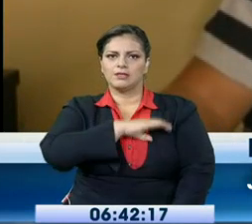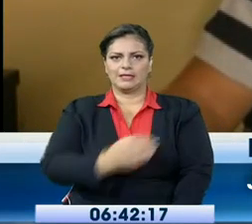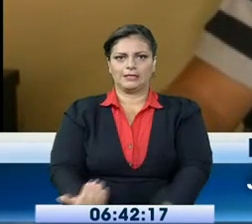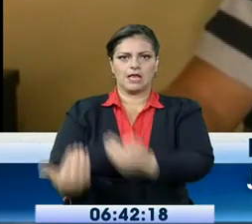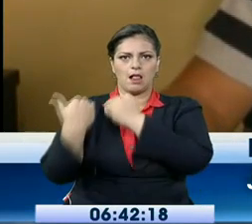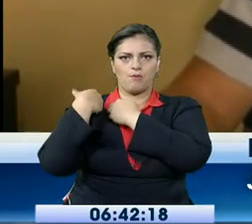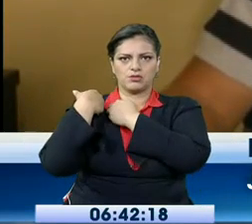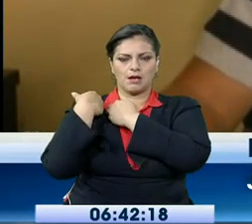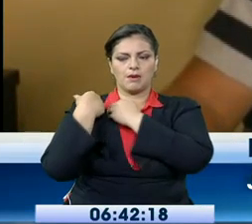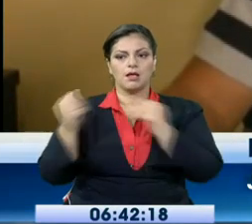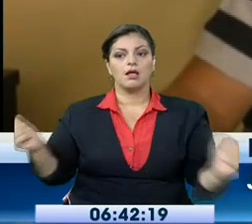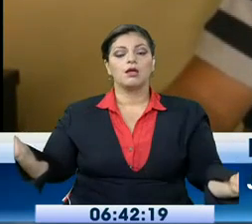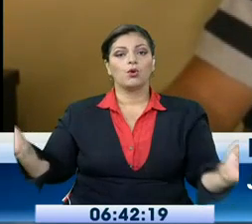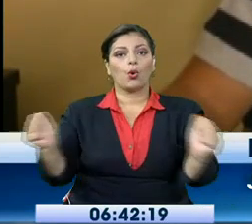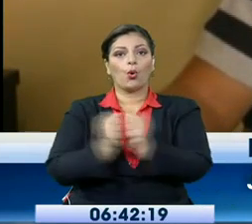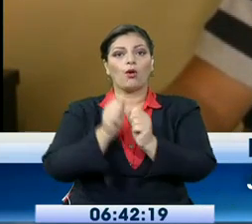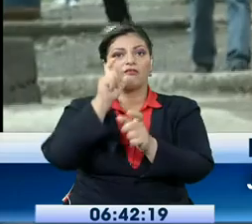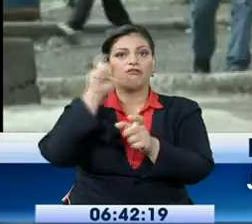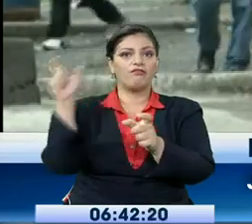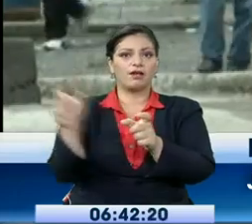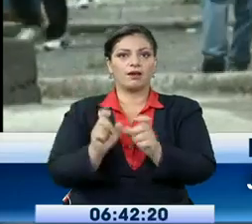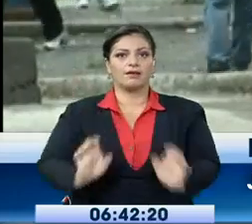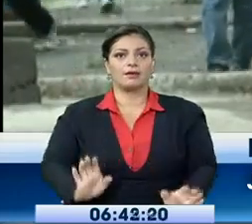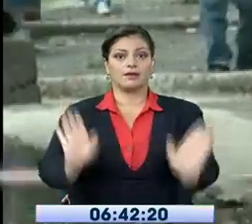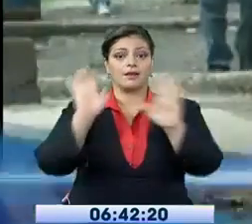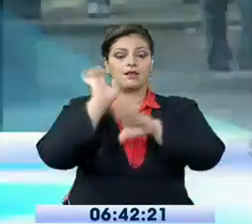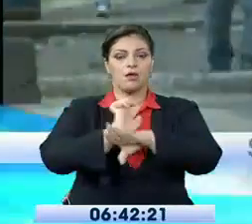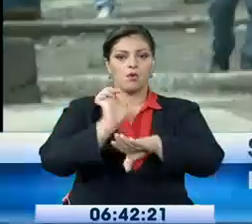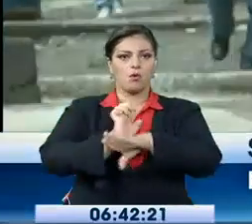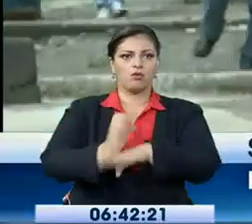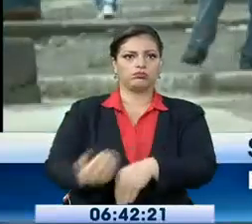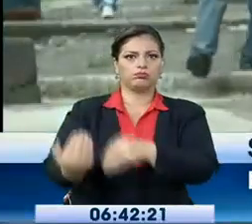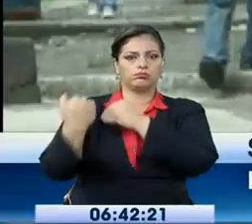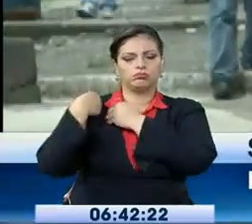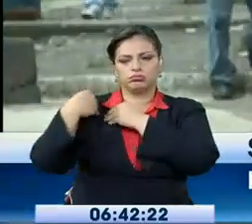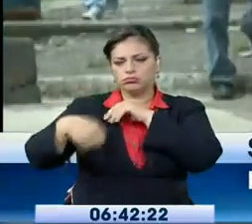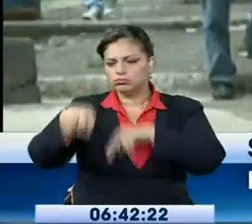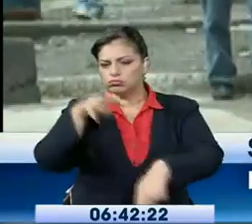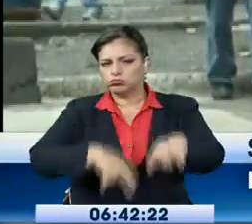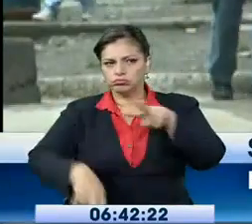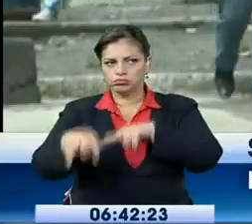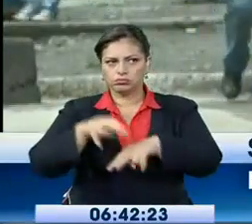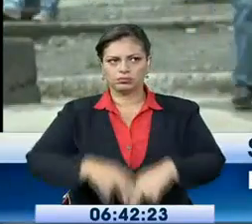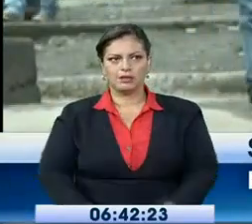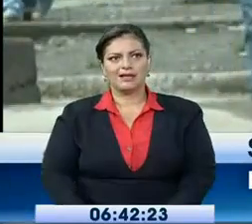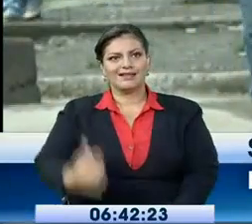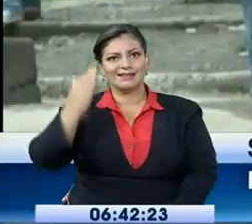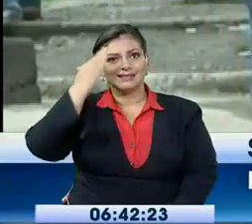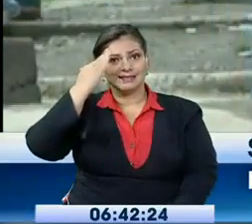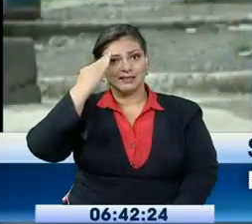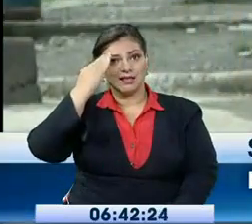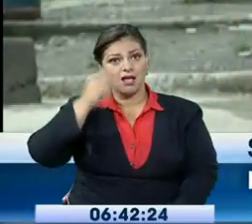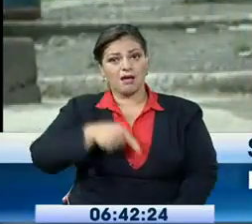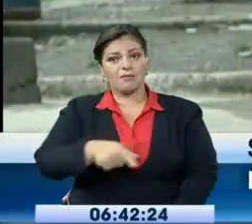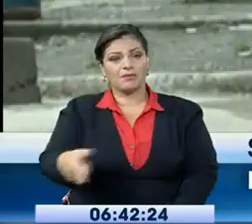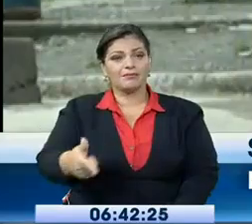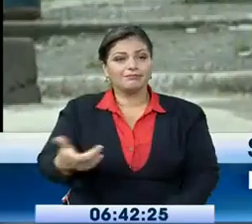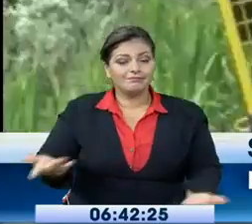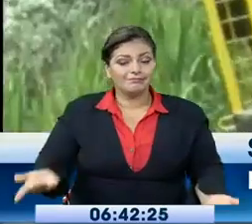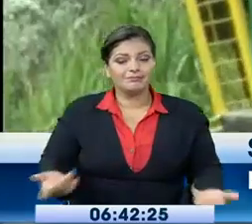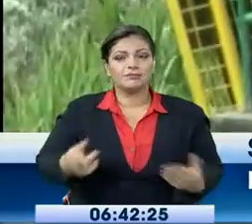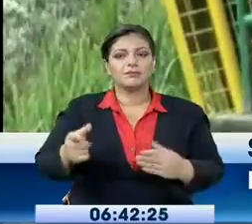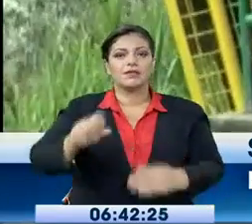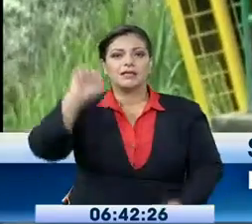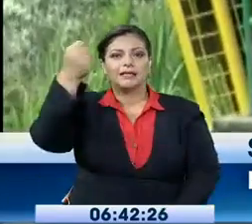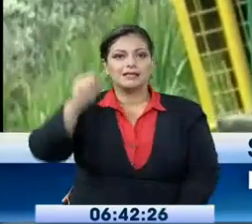en coordinación con la Fiscalía General del Estado. El hecho se produjo justo cuando se aproxima las vacaciones del ciclo escolar Sierra Amazonía,